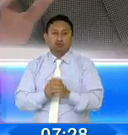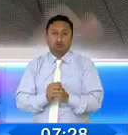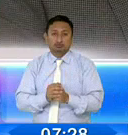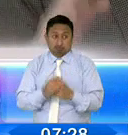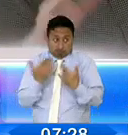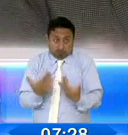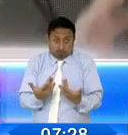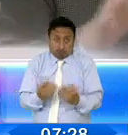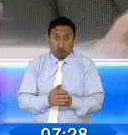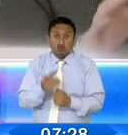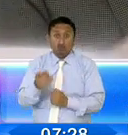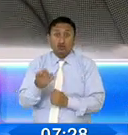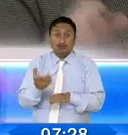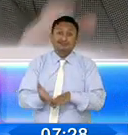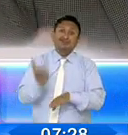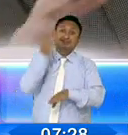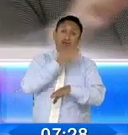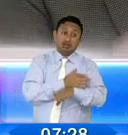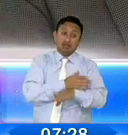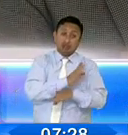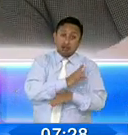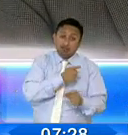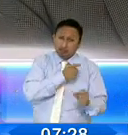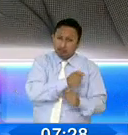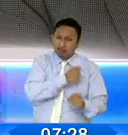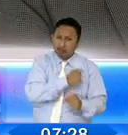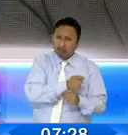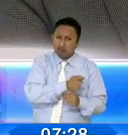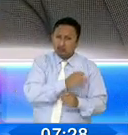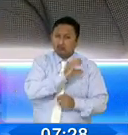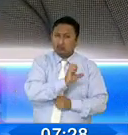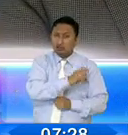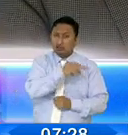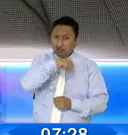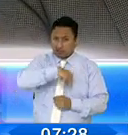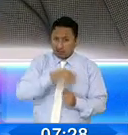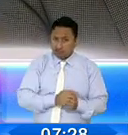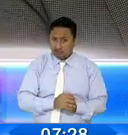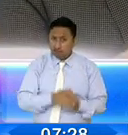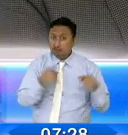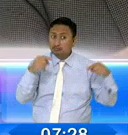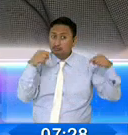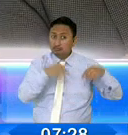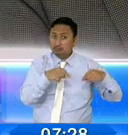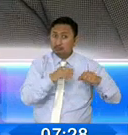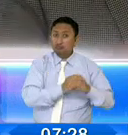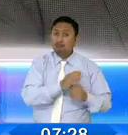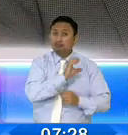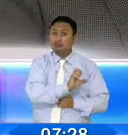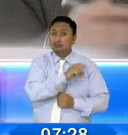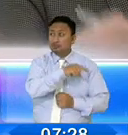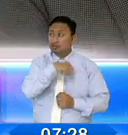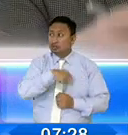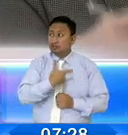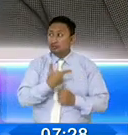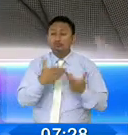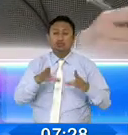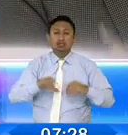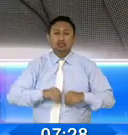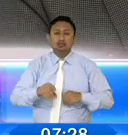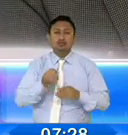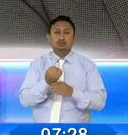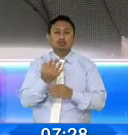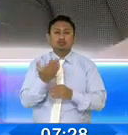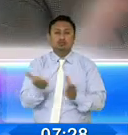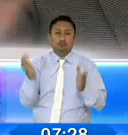lo que quieren es meterle un poco de presión a esto, evidentemente, para que el CNE dé paso al recuento inmediatamente.